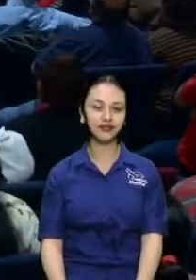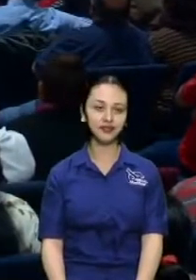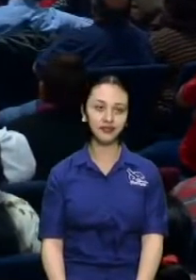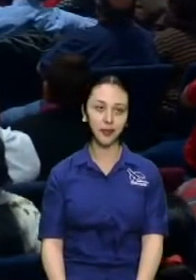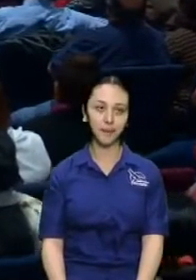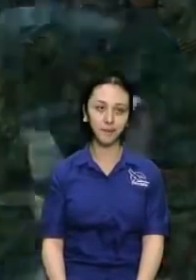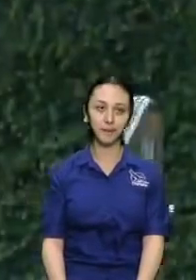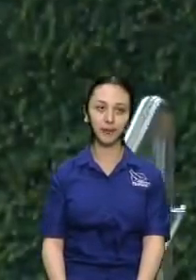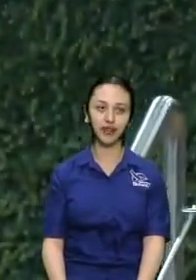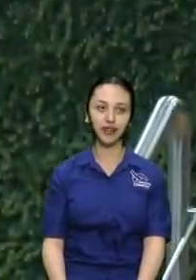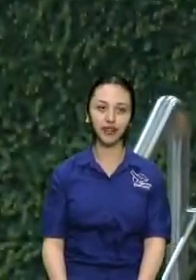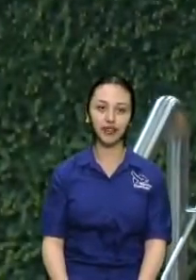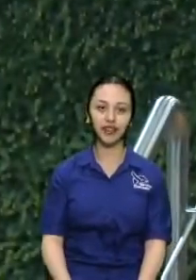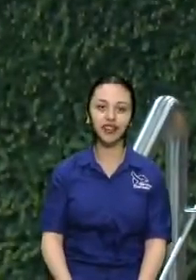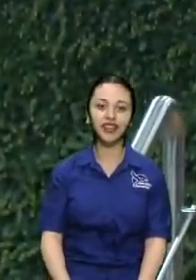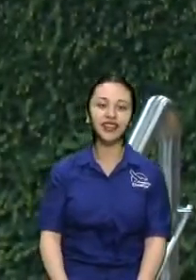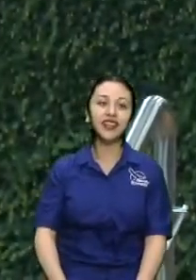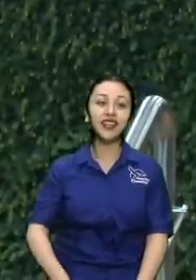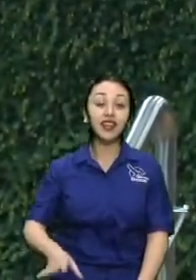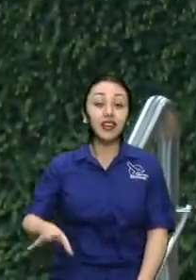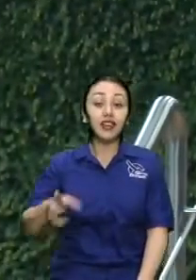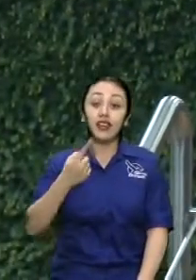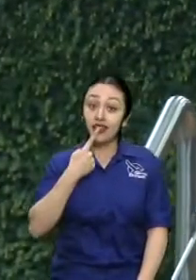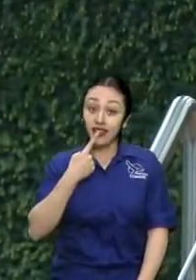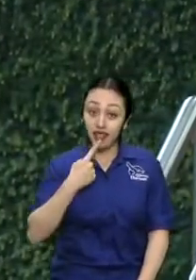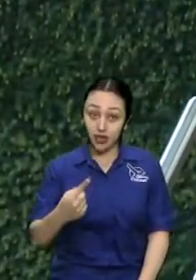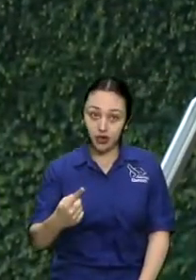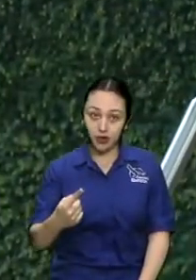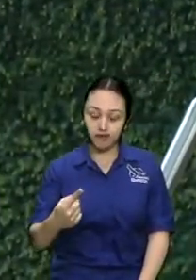Porque no es chismoso, sino que comunicativo. Me dice, fíjese que yo